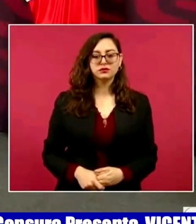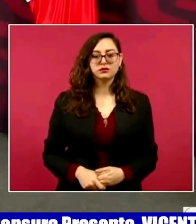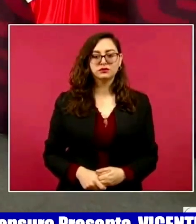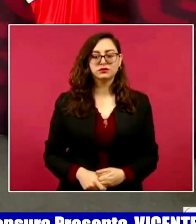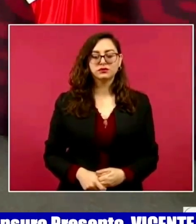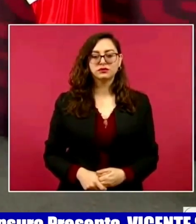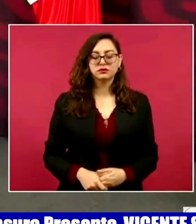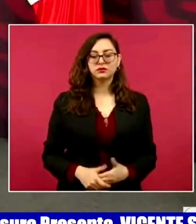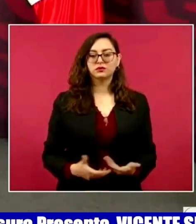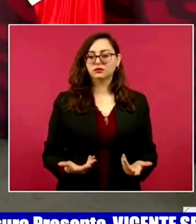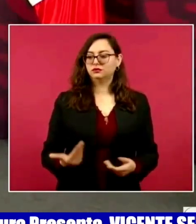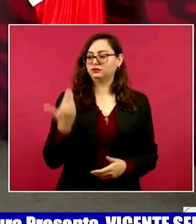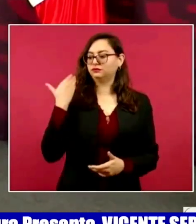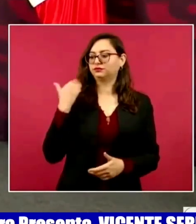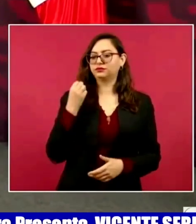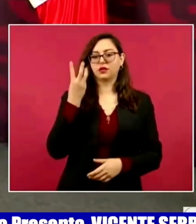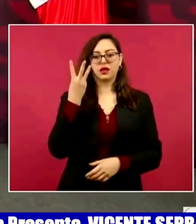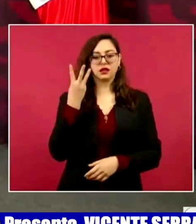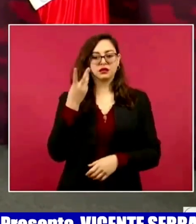Suprema Corte